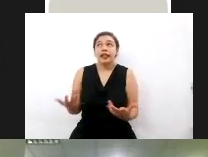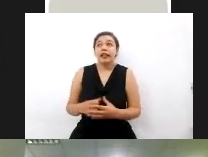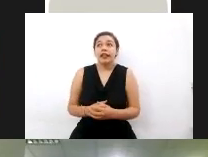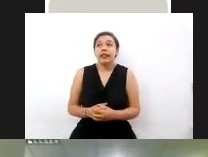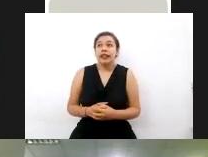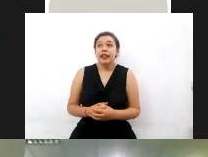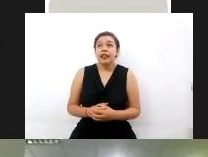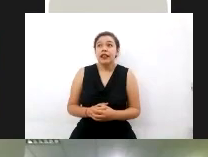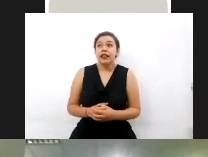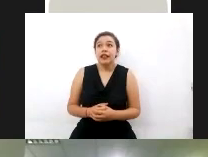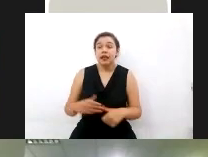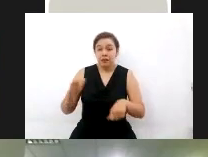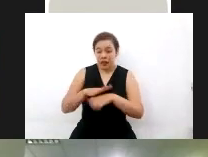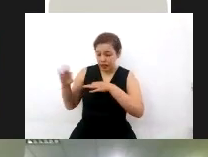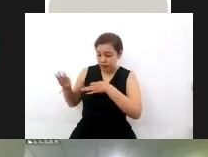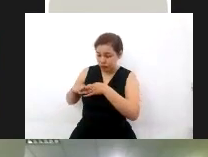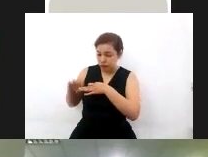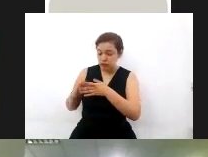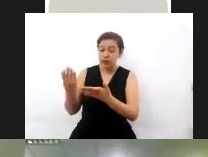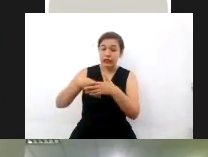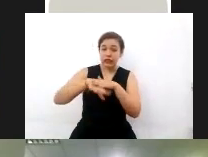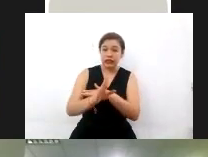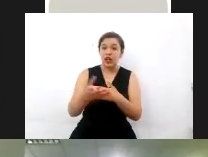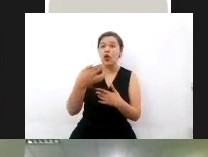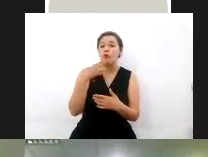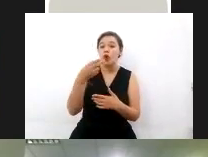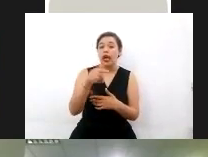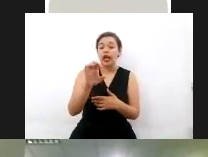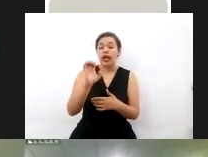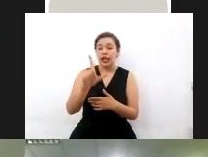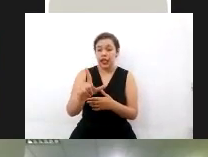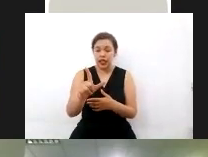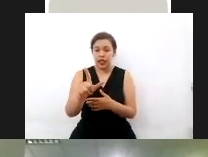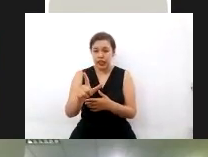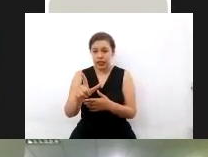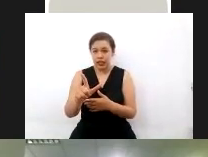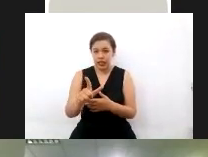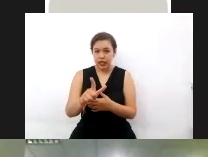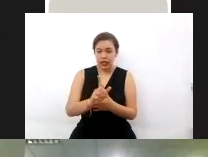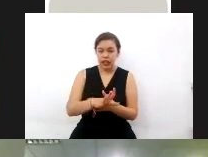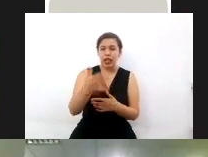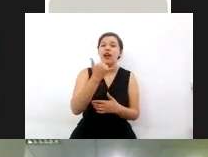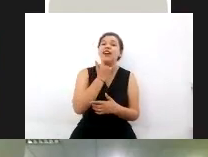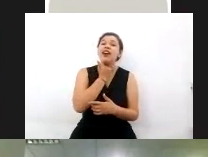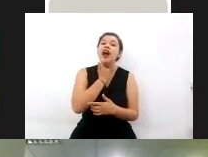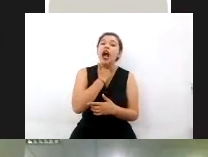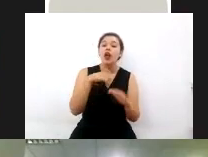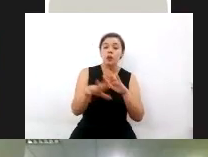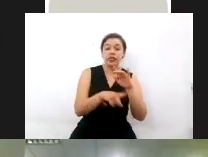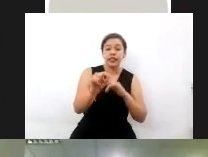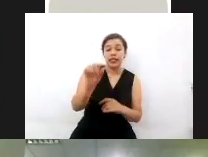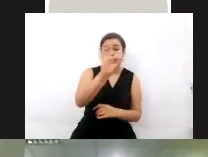constantemente y sobre todo al ingreso el uso de gel antibacterial con base de alcohol al 70%.